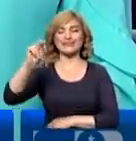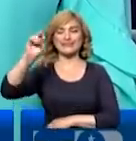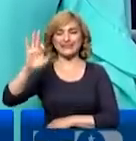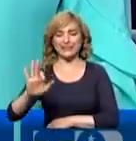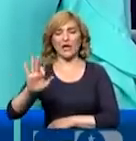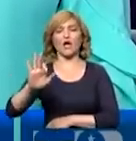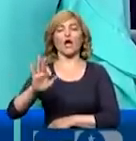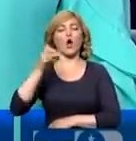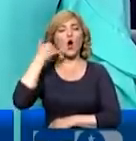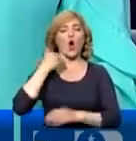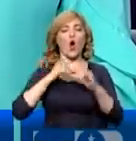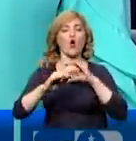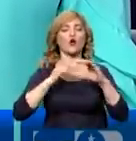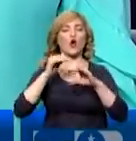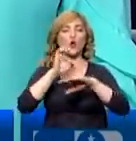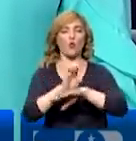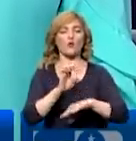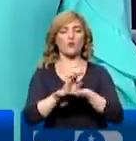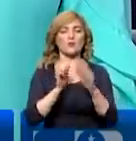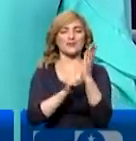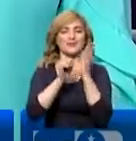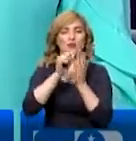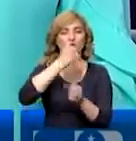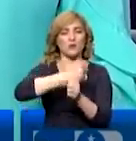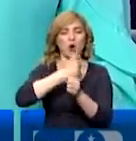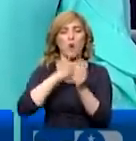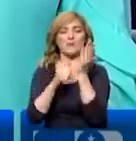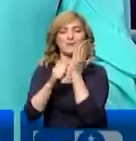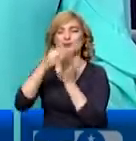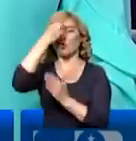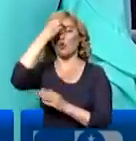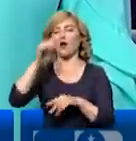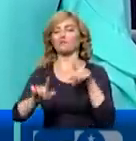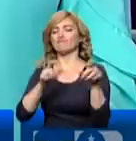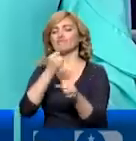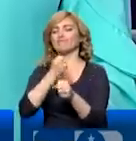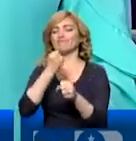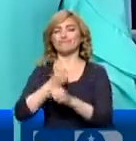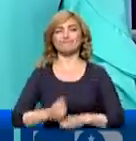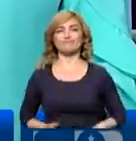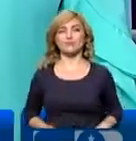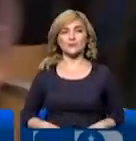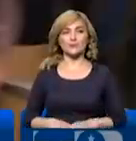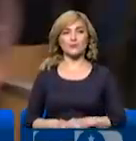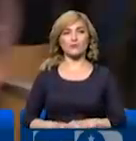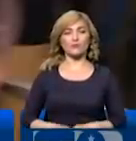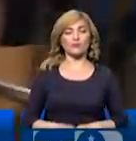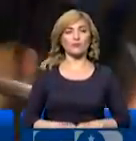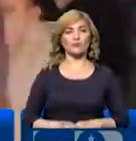CNE y los Ministerios de Trabajo y Educación son algunas de las entidades en las que laboraban.